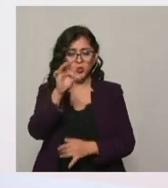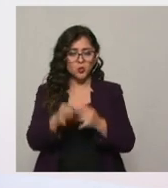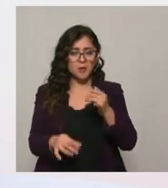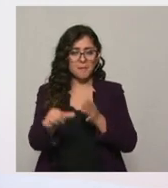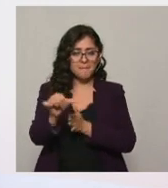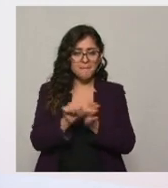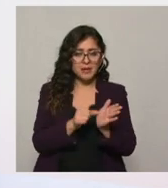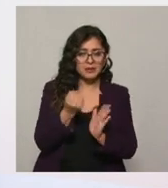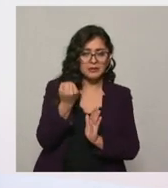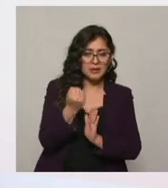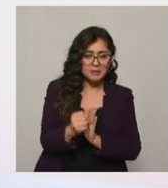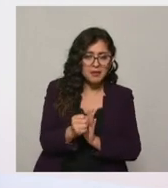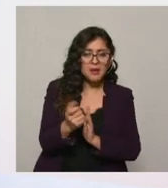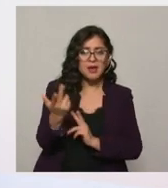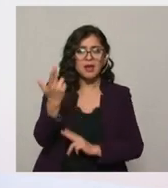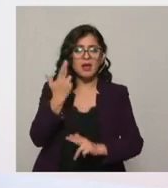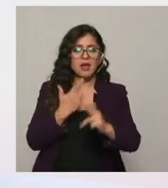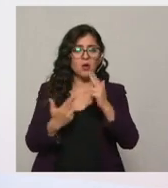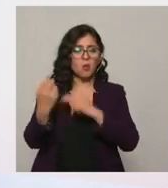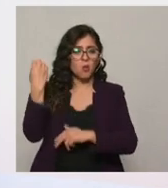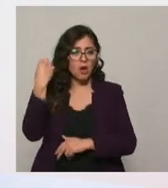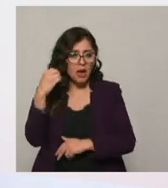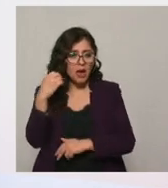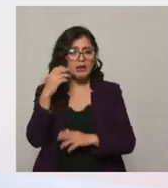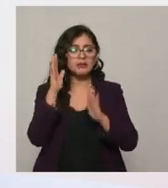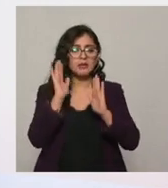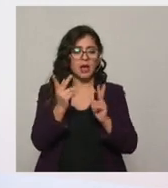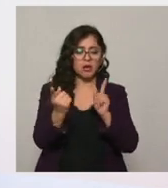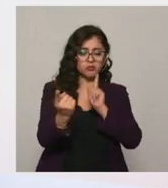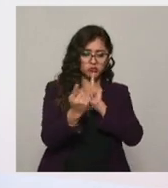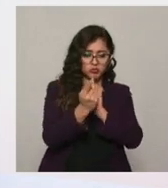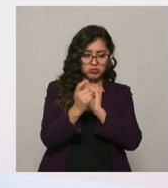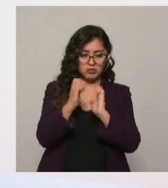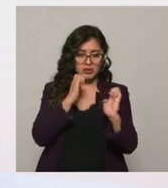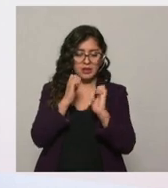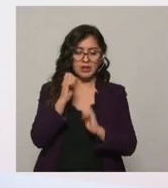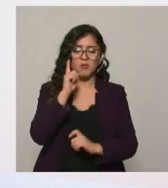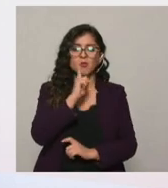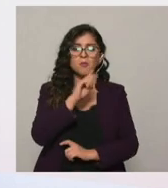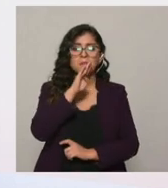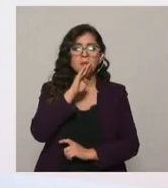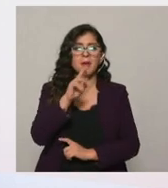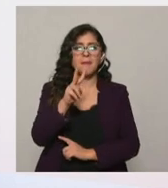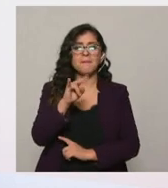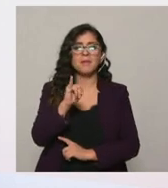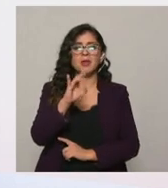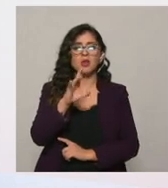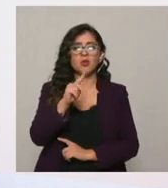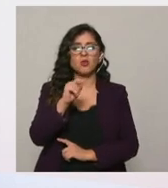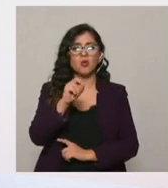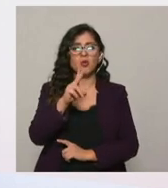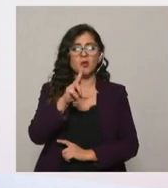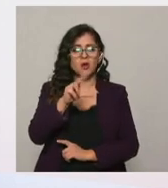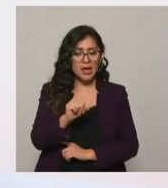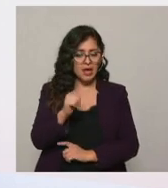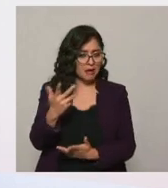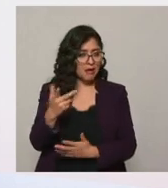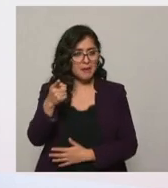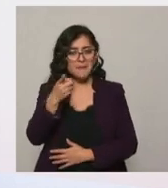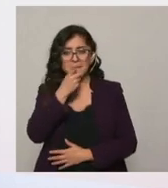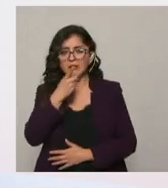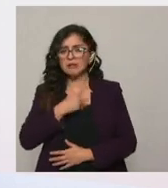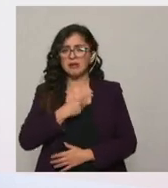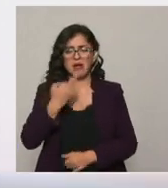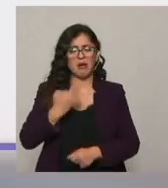regreso a Oaxaca, y bueno, nos entrevistamos la madre de Victoria y yo. Me dijo, ella estaba deshecha,